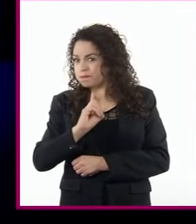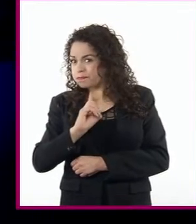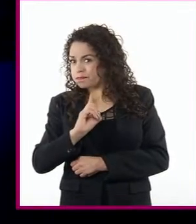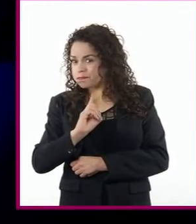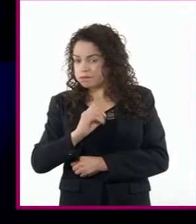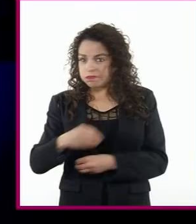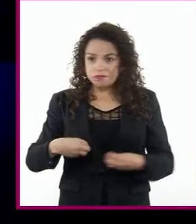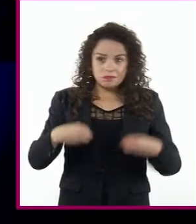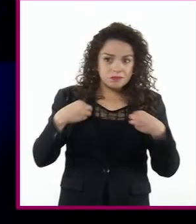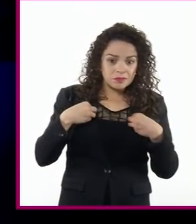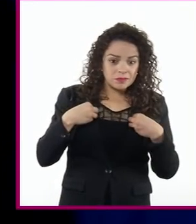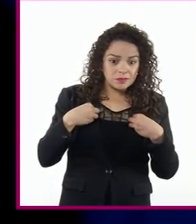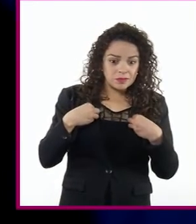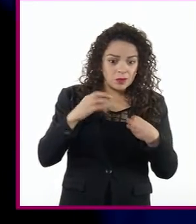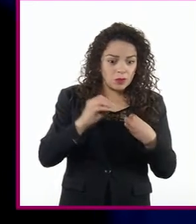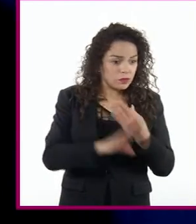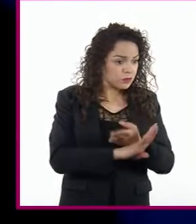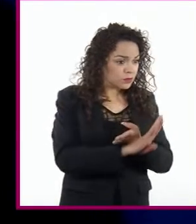¿Una sombra?